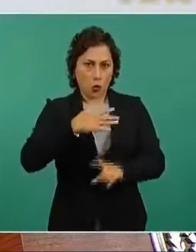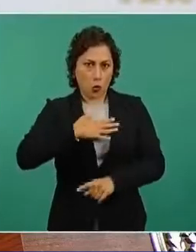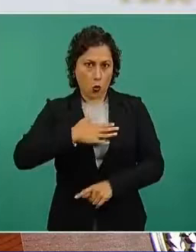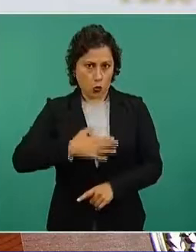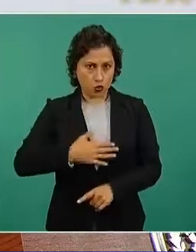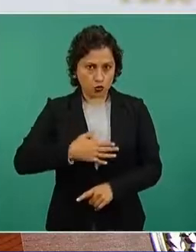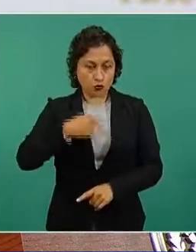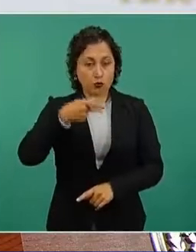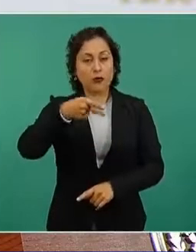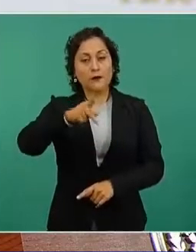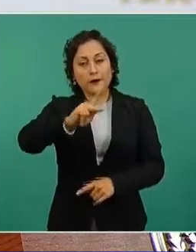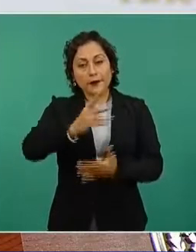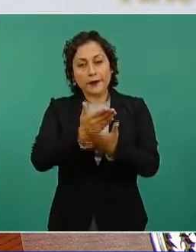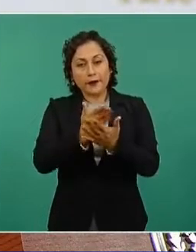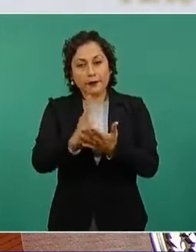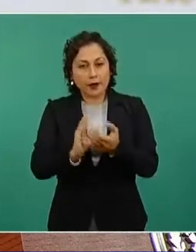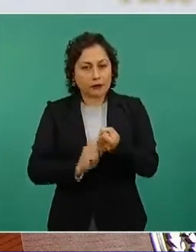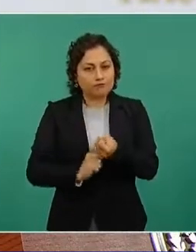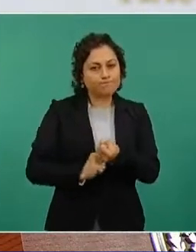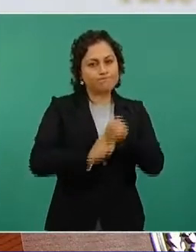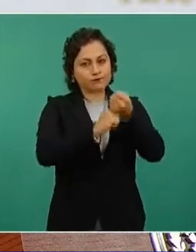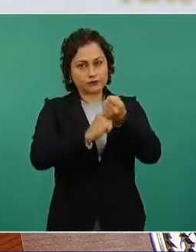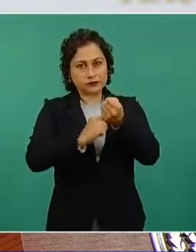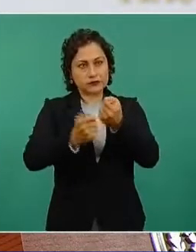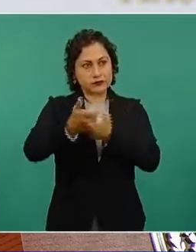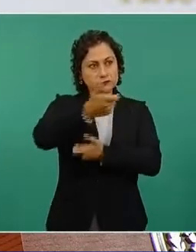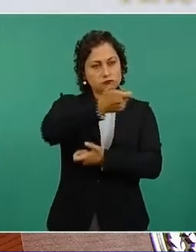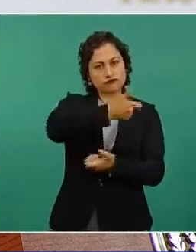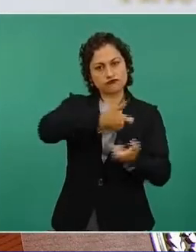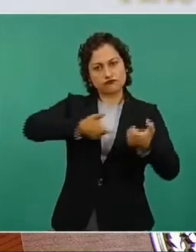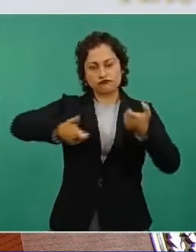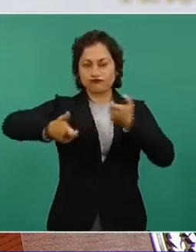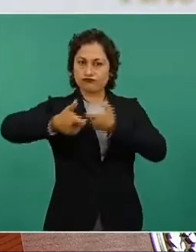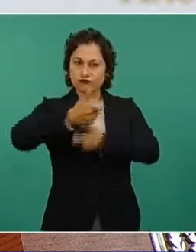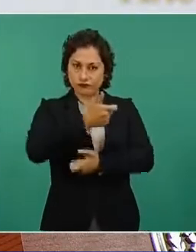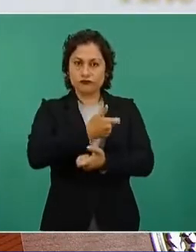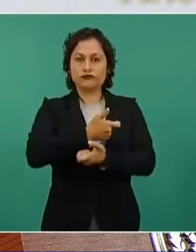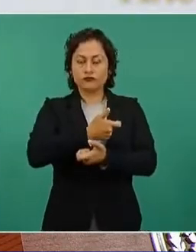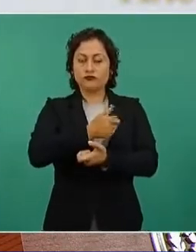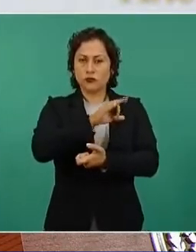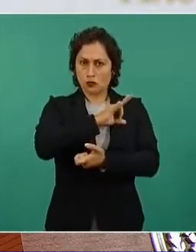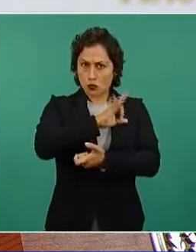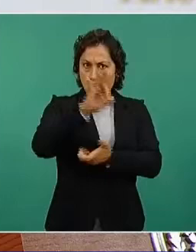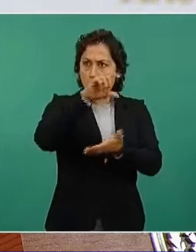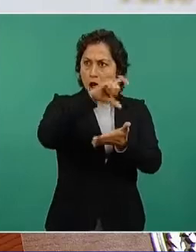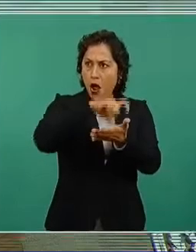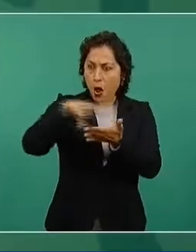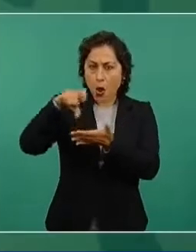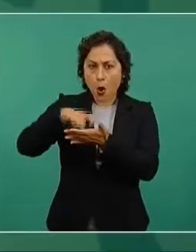nuestro poder adquisitivo, la capacidad de consumo,